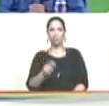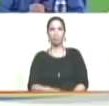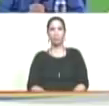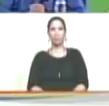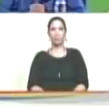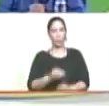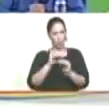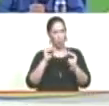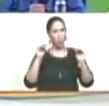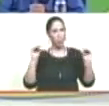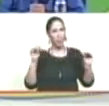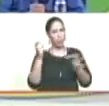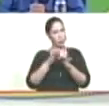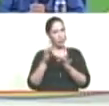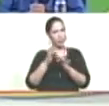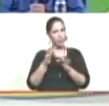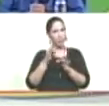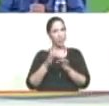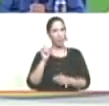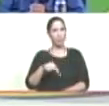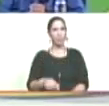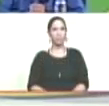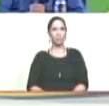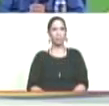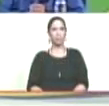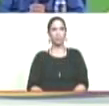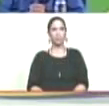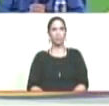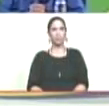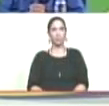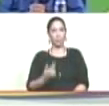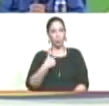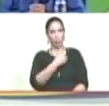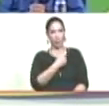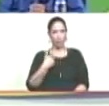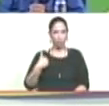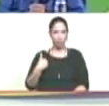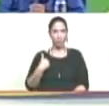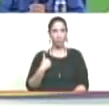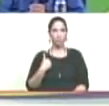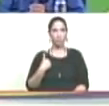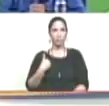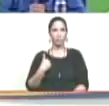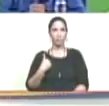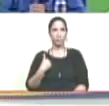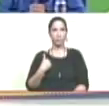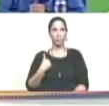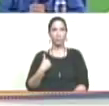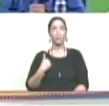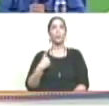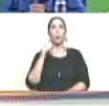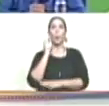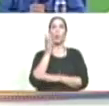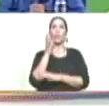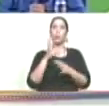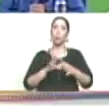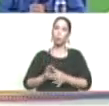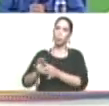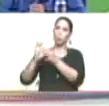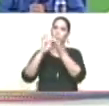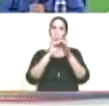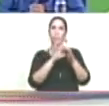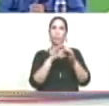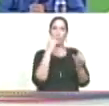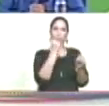a convocarlo en septiembre también. Y yo después quiero un congreso unitario de la clase